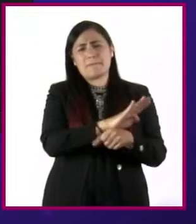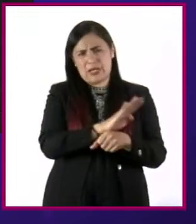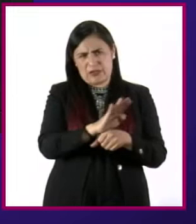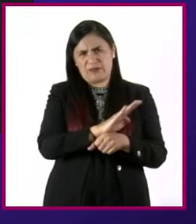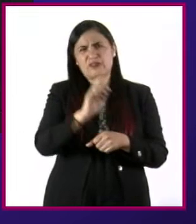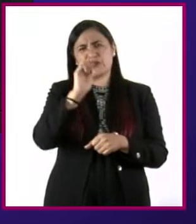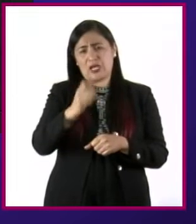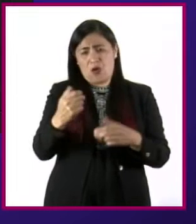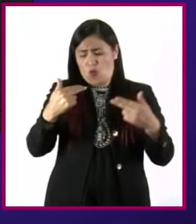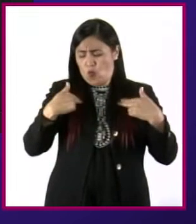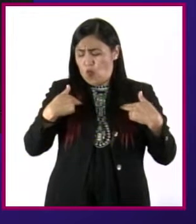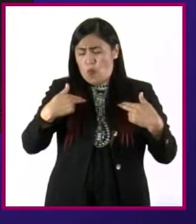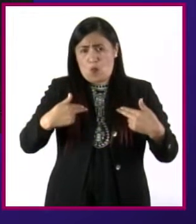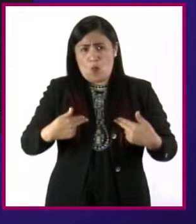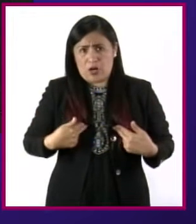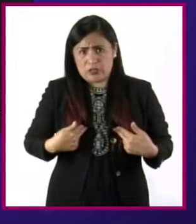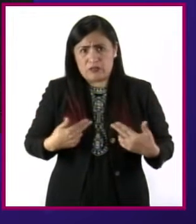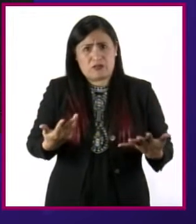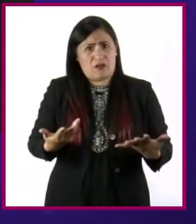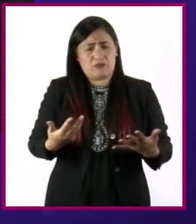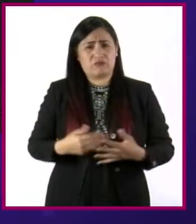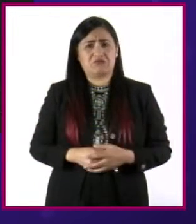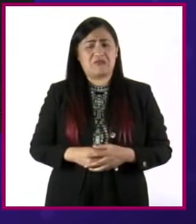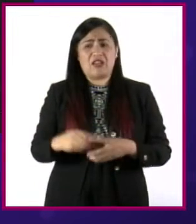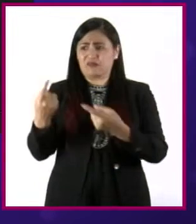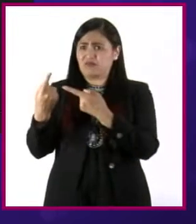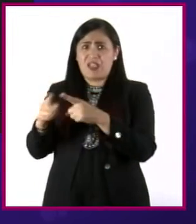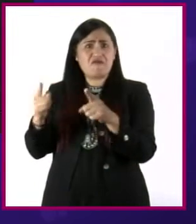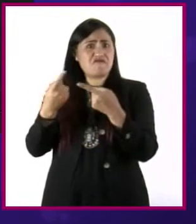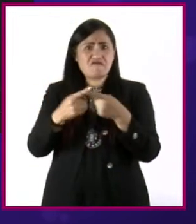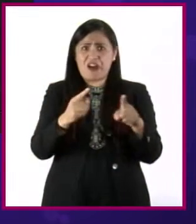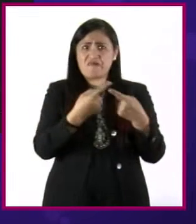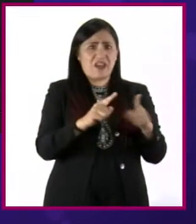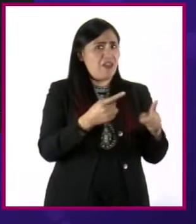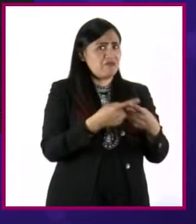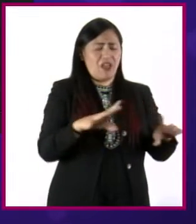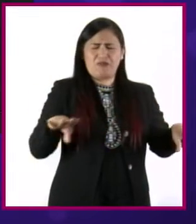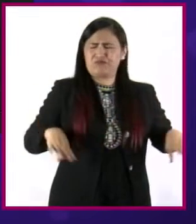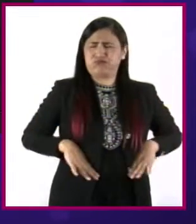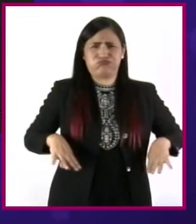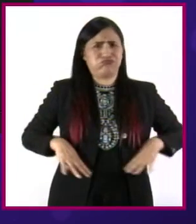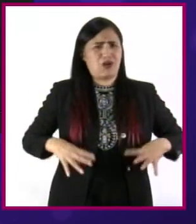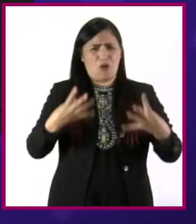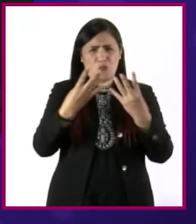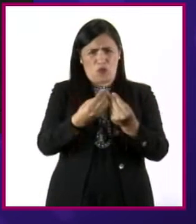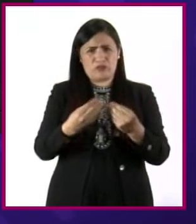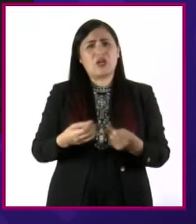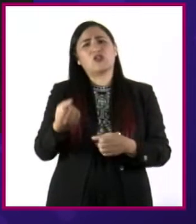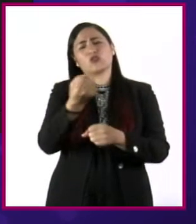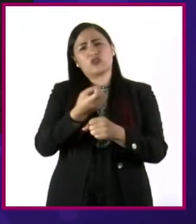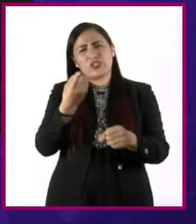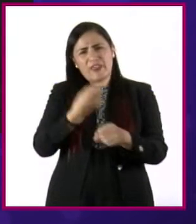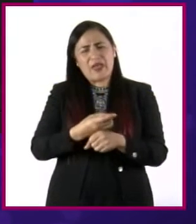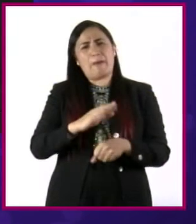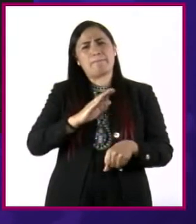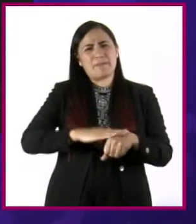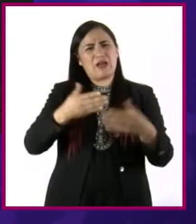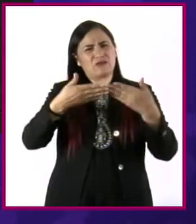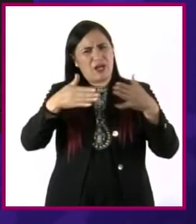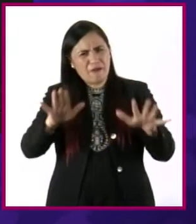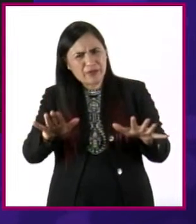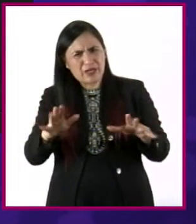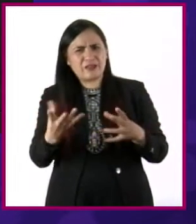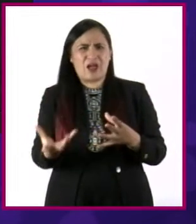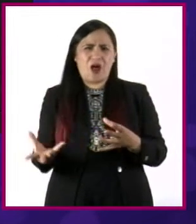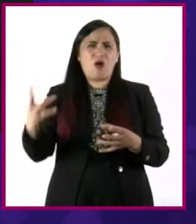la humanidad es equivalente, ya decía, a diversidad. En ese sentido, creo que sociedades más abiertas, más inclusivas,